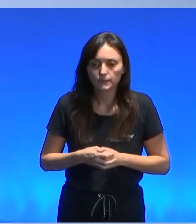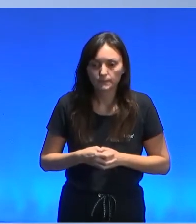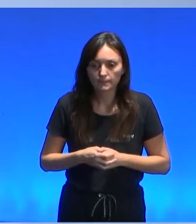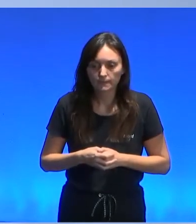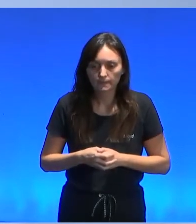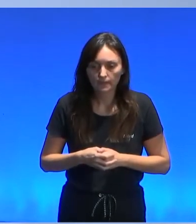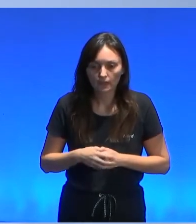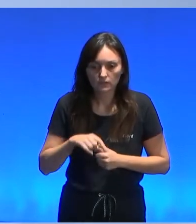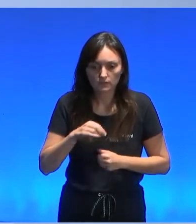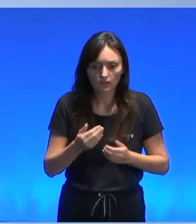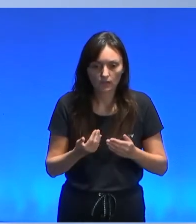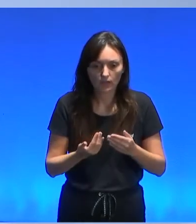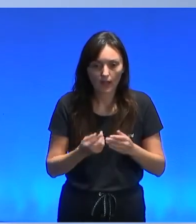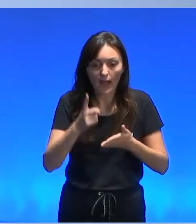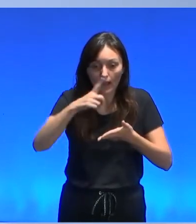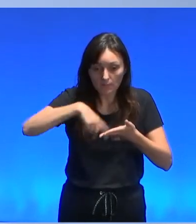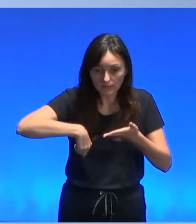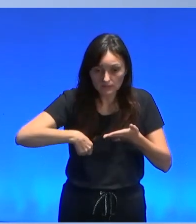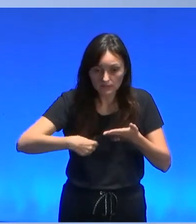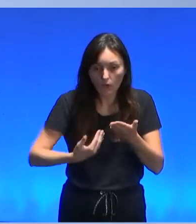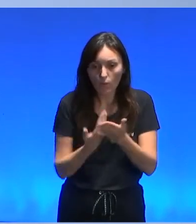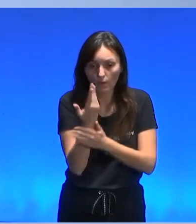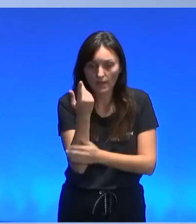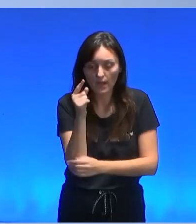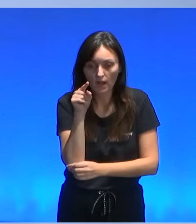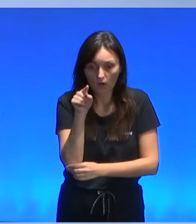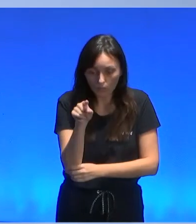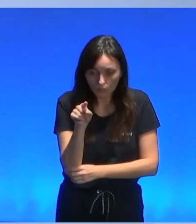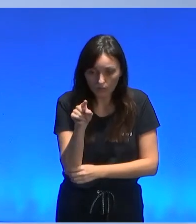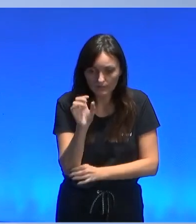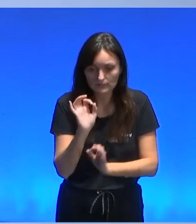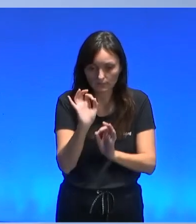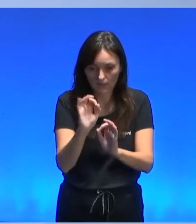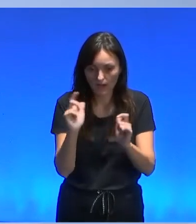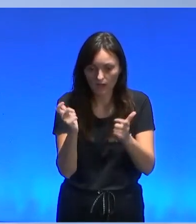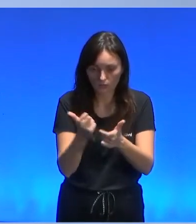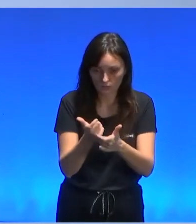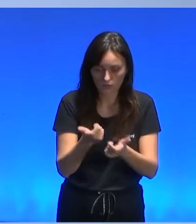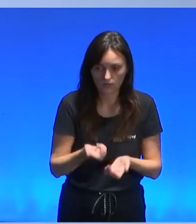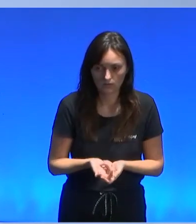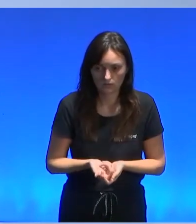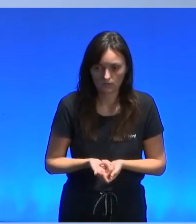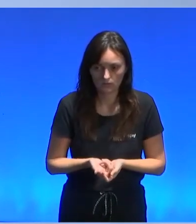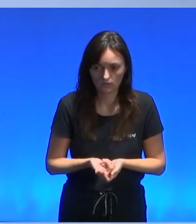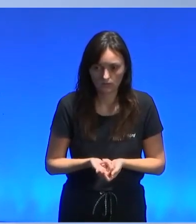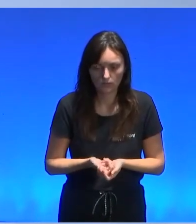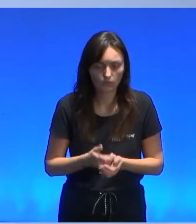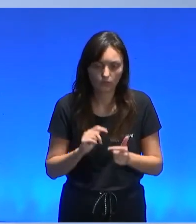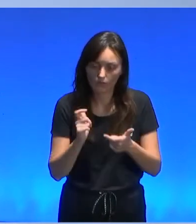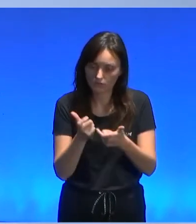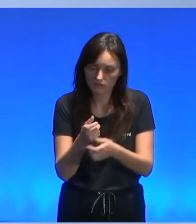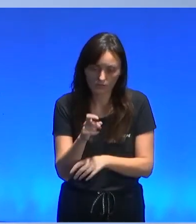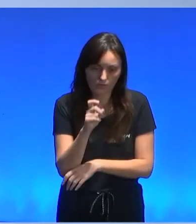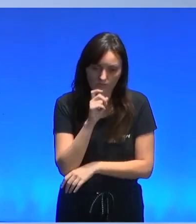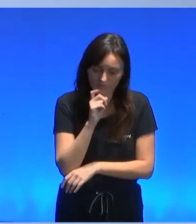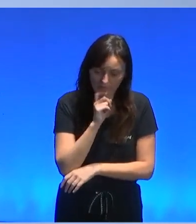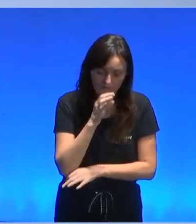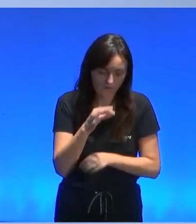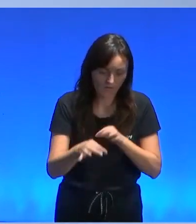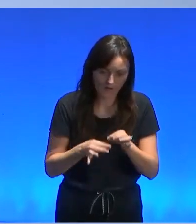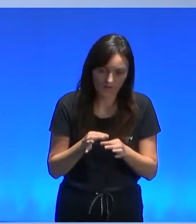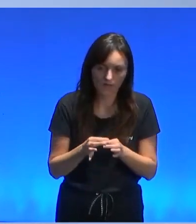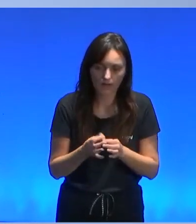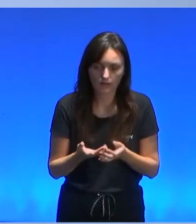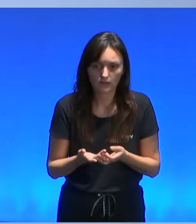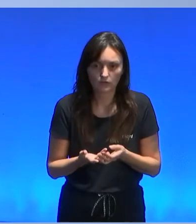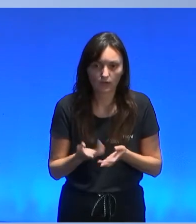era una mañana al mes, se dedicaba al consejo, porque era un consejo muy complicado. Yo creo que una